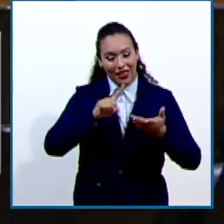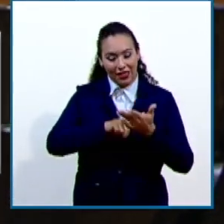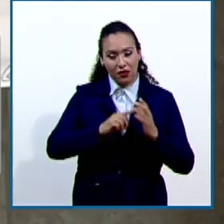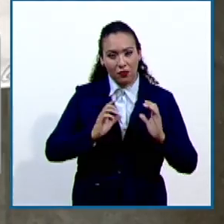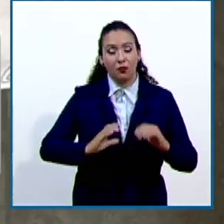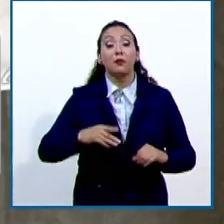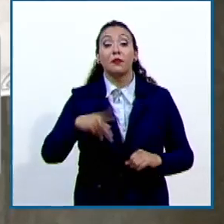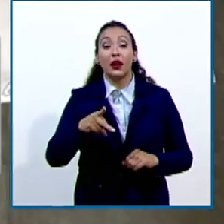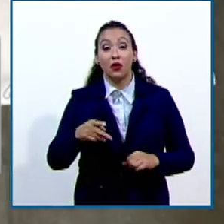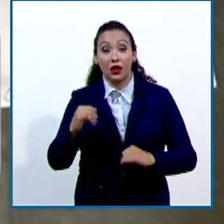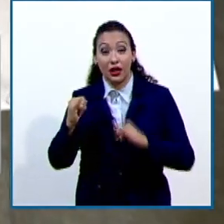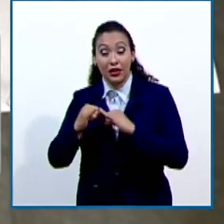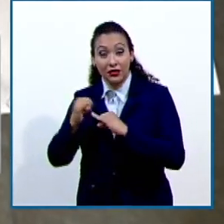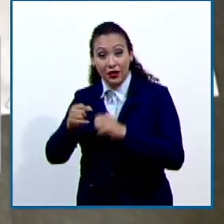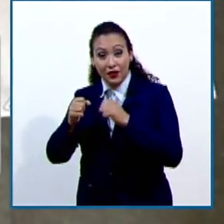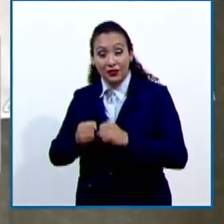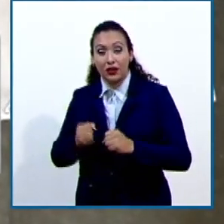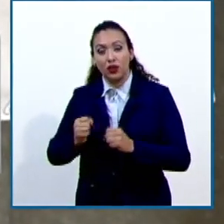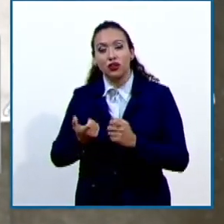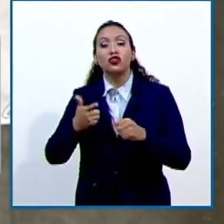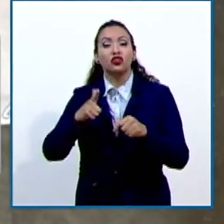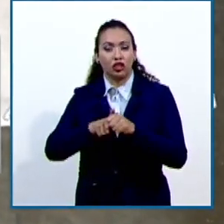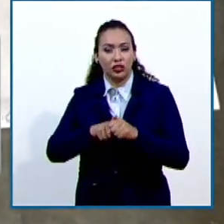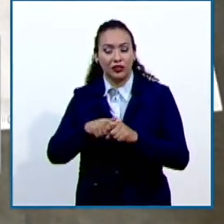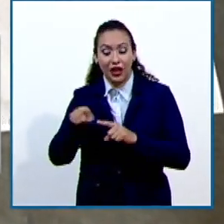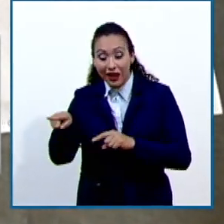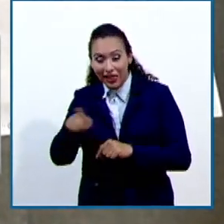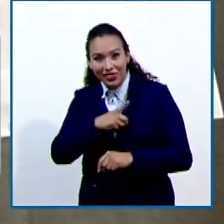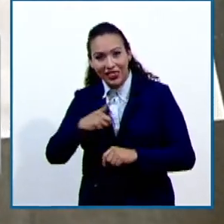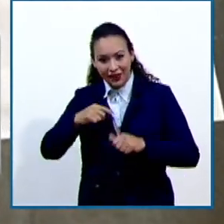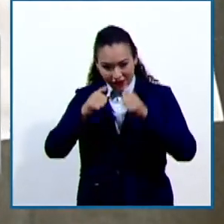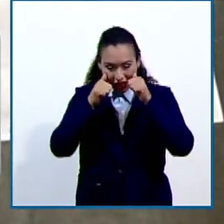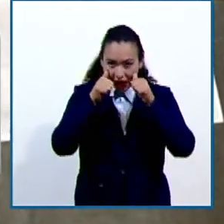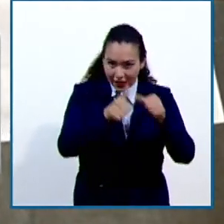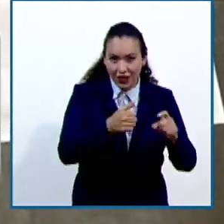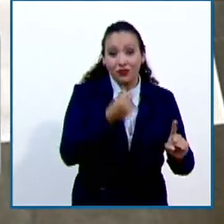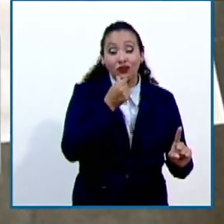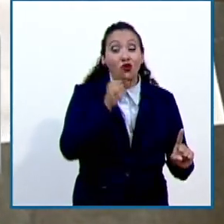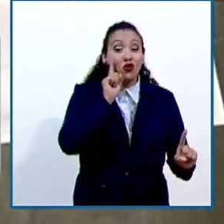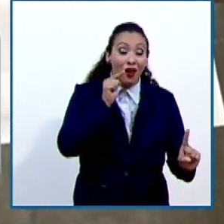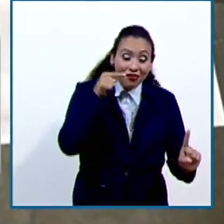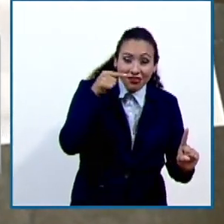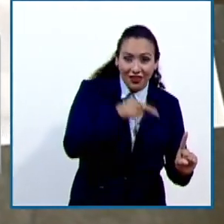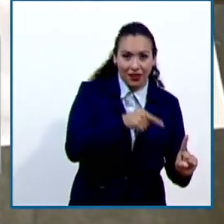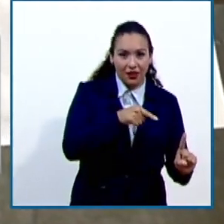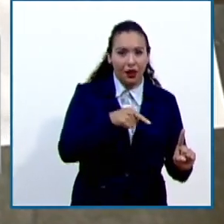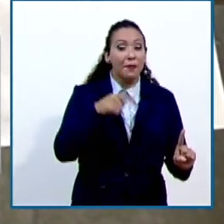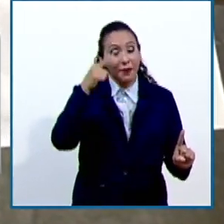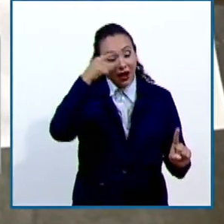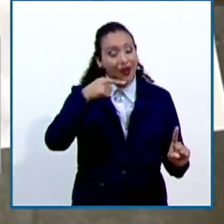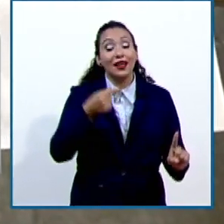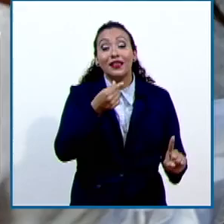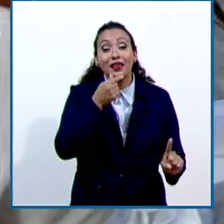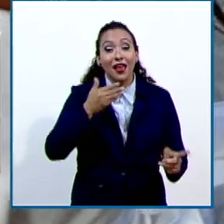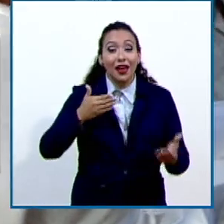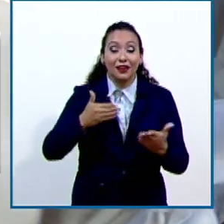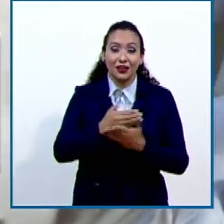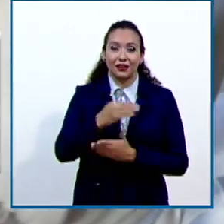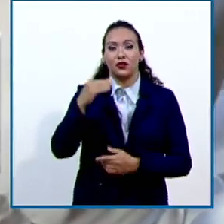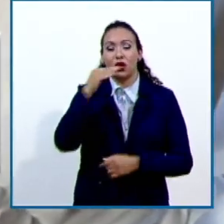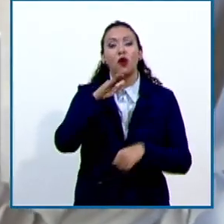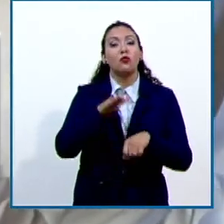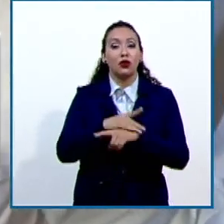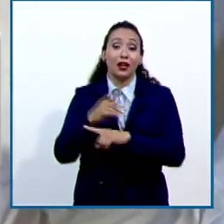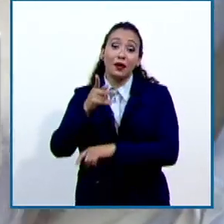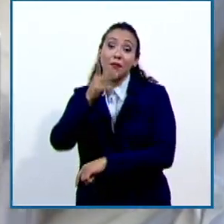de Seguridad Social para las Fuerzas Armadas continúe brindándole el servicio médico integral gratuito que recibía previo al fallecimiento